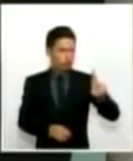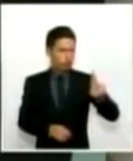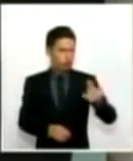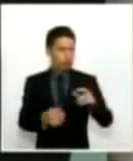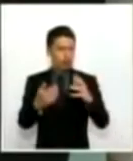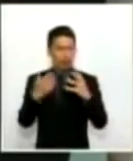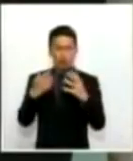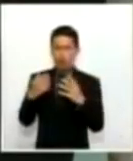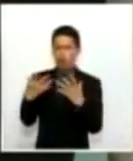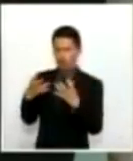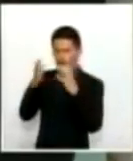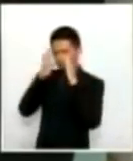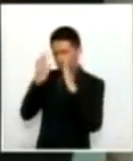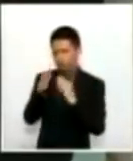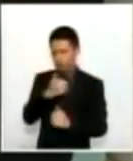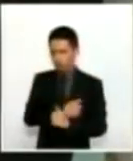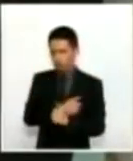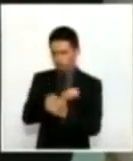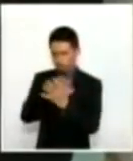yo quiero que ustedes me escuchen.